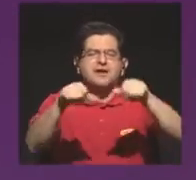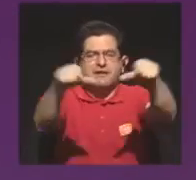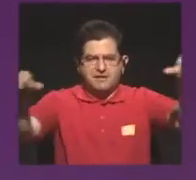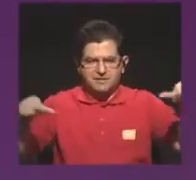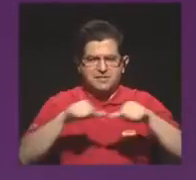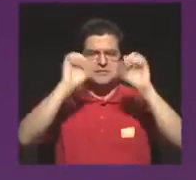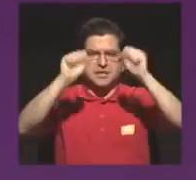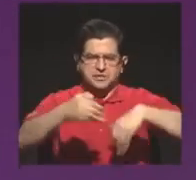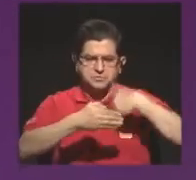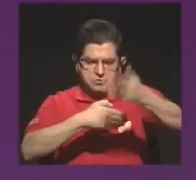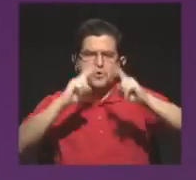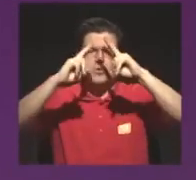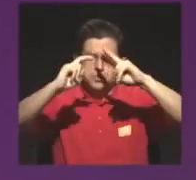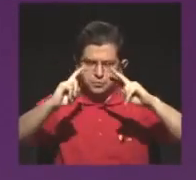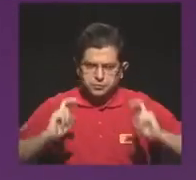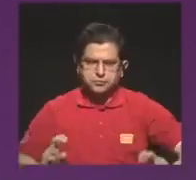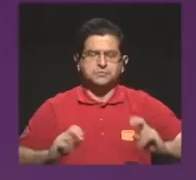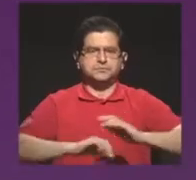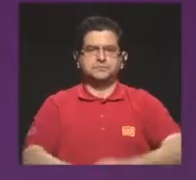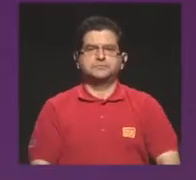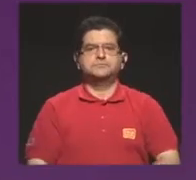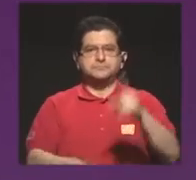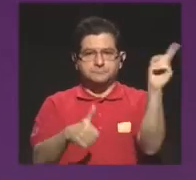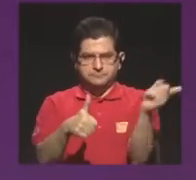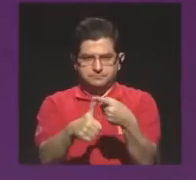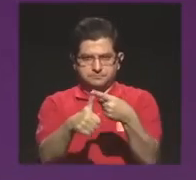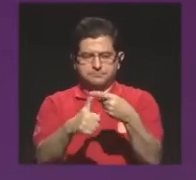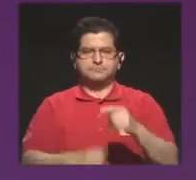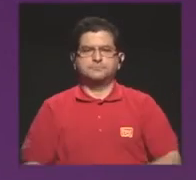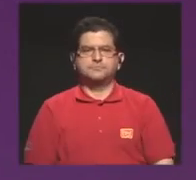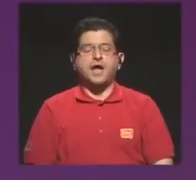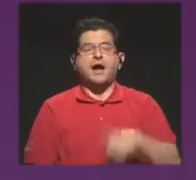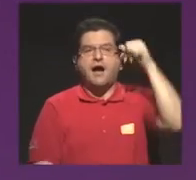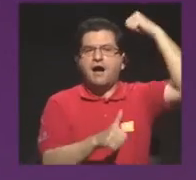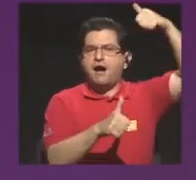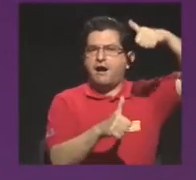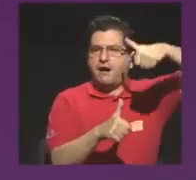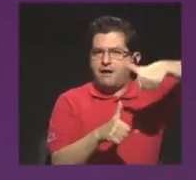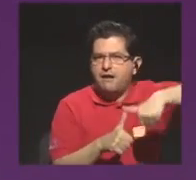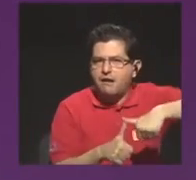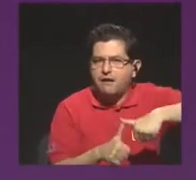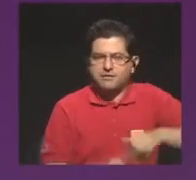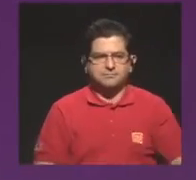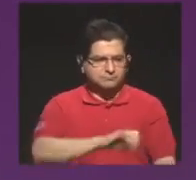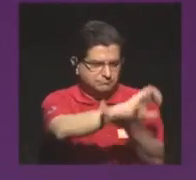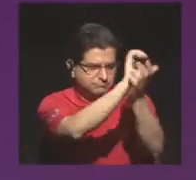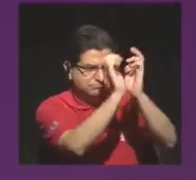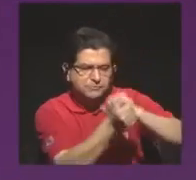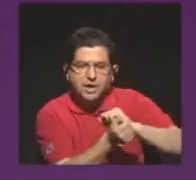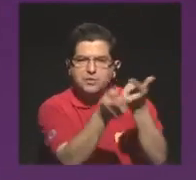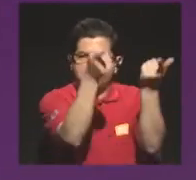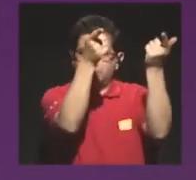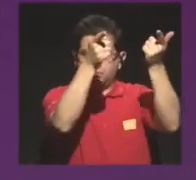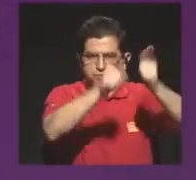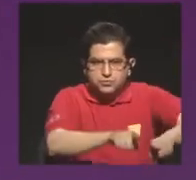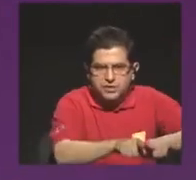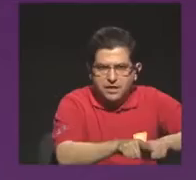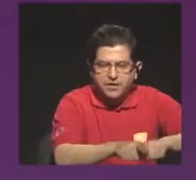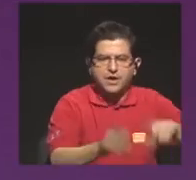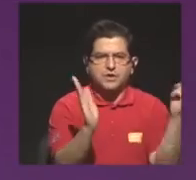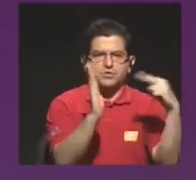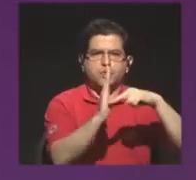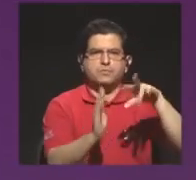luego podríamos ir como analizando. En primer lugar, hay que recordar que en las reformas que se dan en